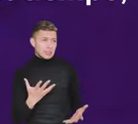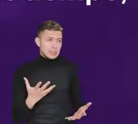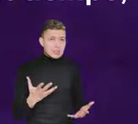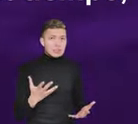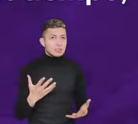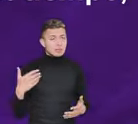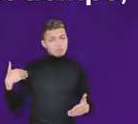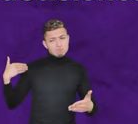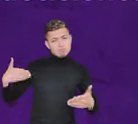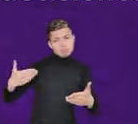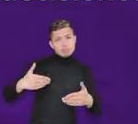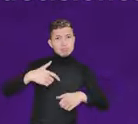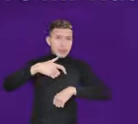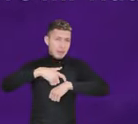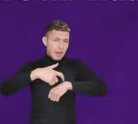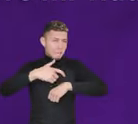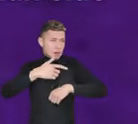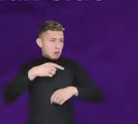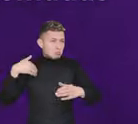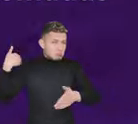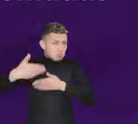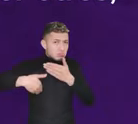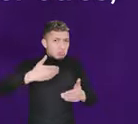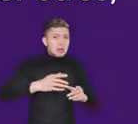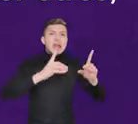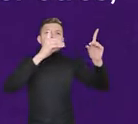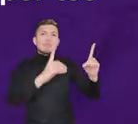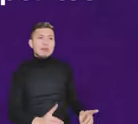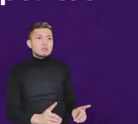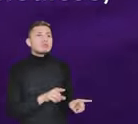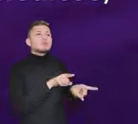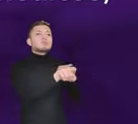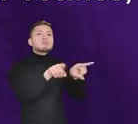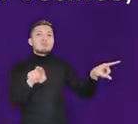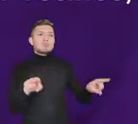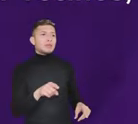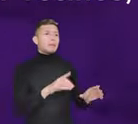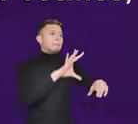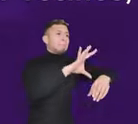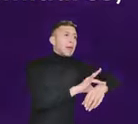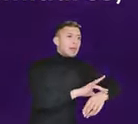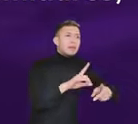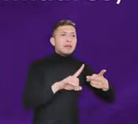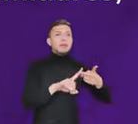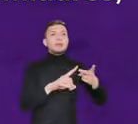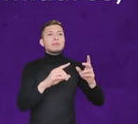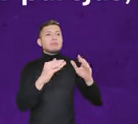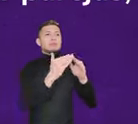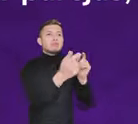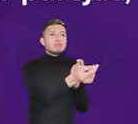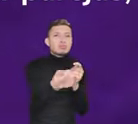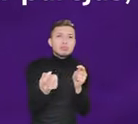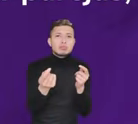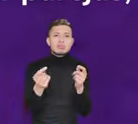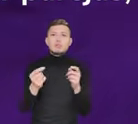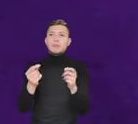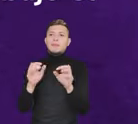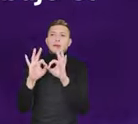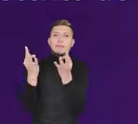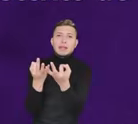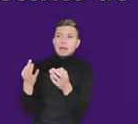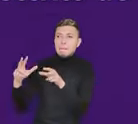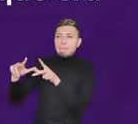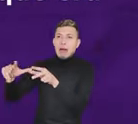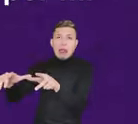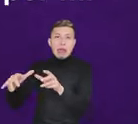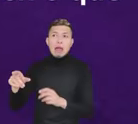del tiempo, las decisiones sobre mi vida han sido tomadas por otros, por los médicos, por vecinos, por familiares, por parejas, bajo